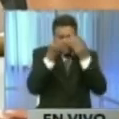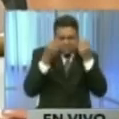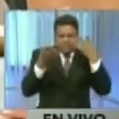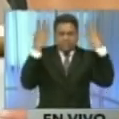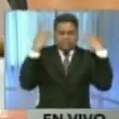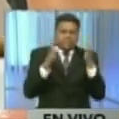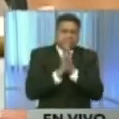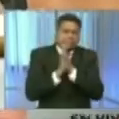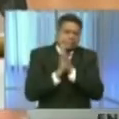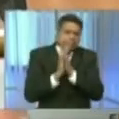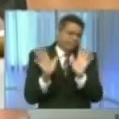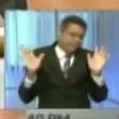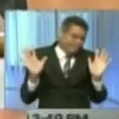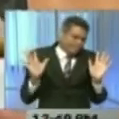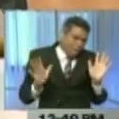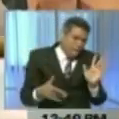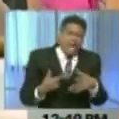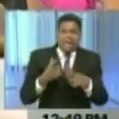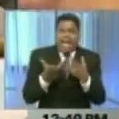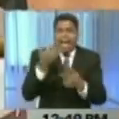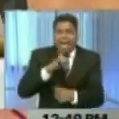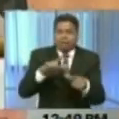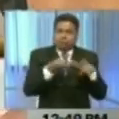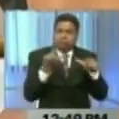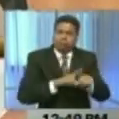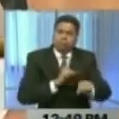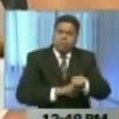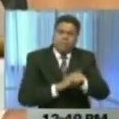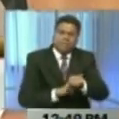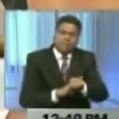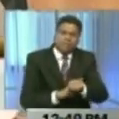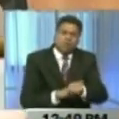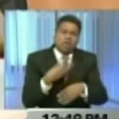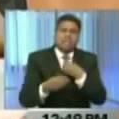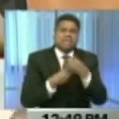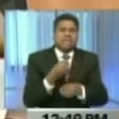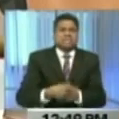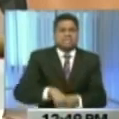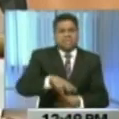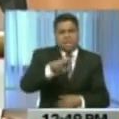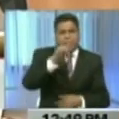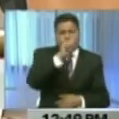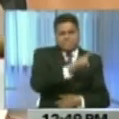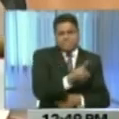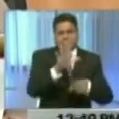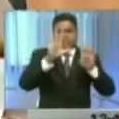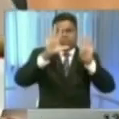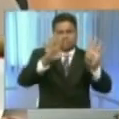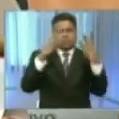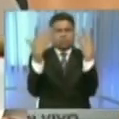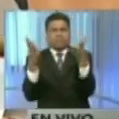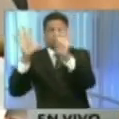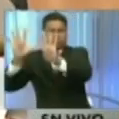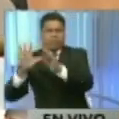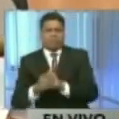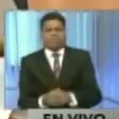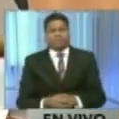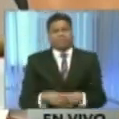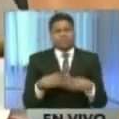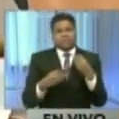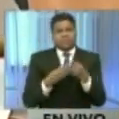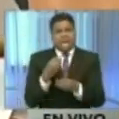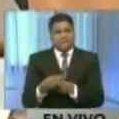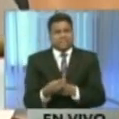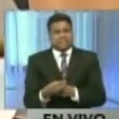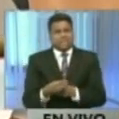de cumplimiento de vigencia que lo remite al 1 de enero de 1999. Lo que se pretende derrotar es